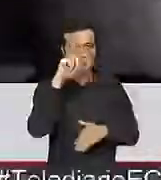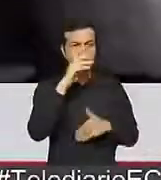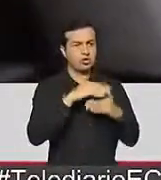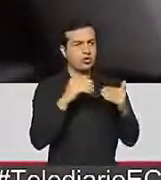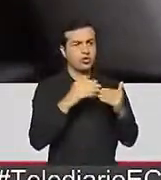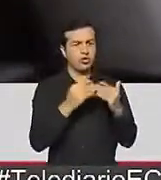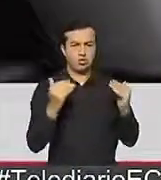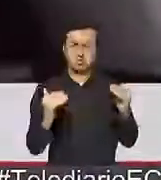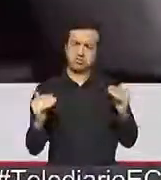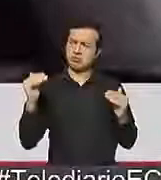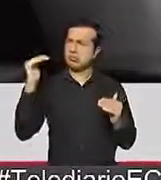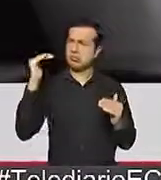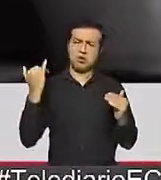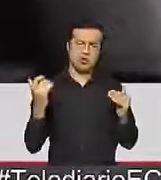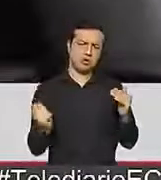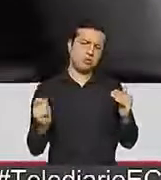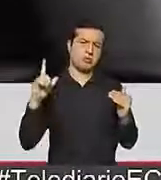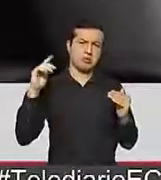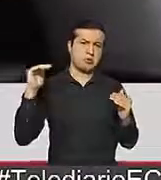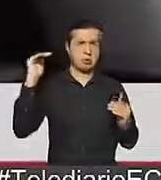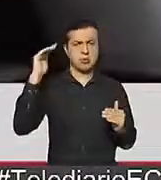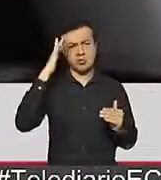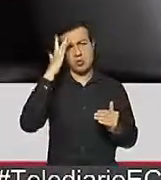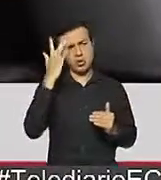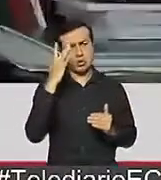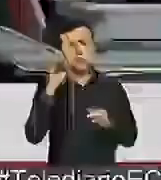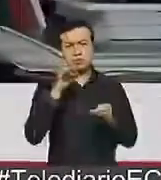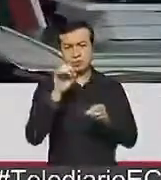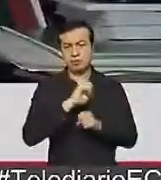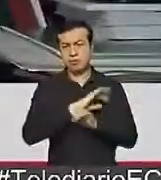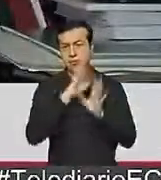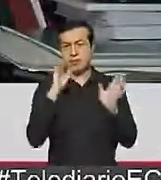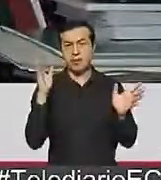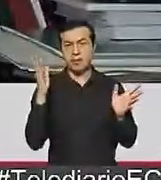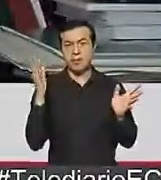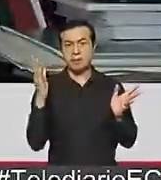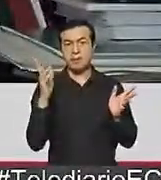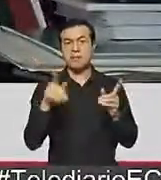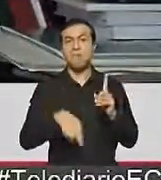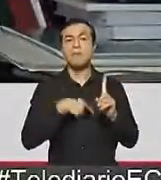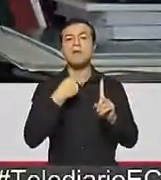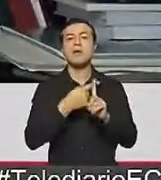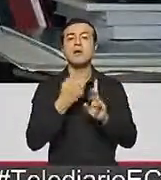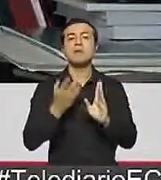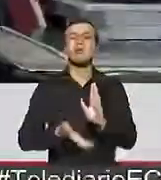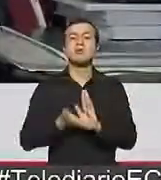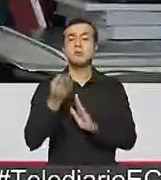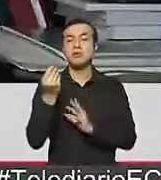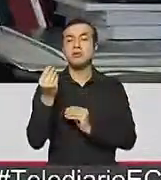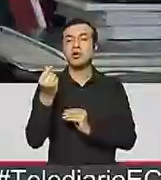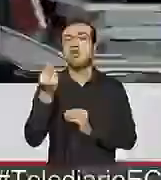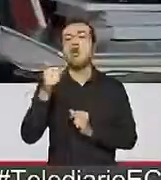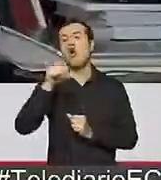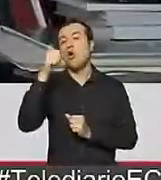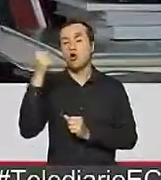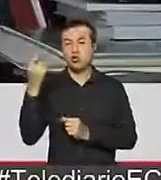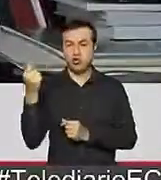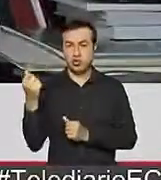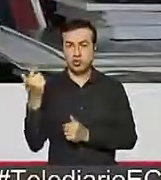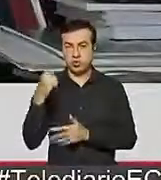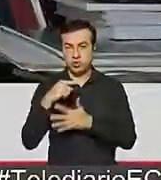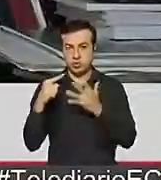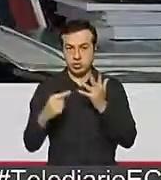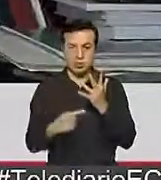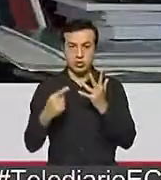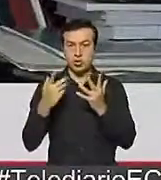diferencia en los valores, según el exalcalde Augusto Barrera, tiene una explicación. ¿Qué fue lo que se incrementó? Los costos indirectos, es decir, aquellos